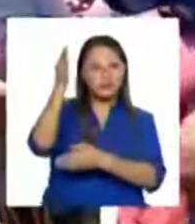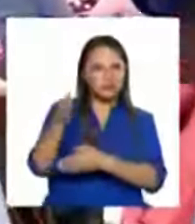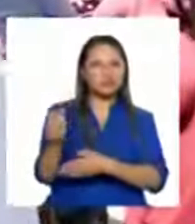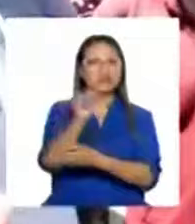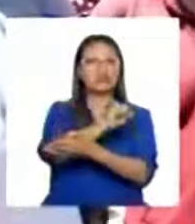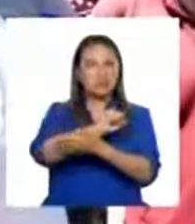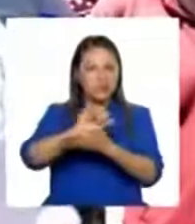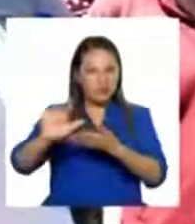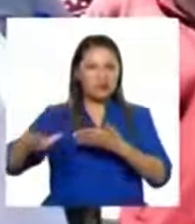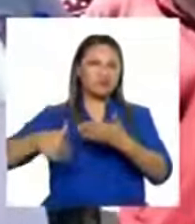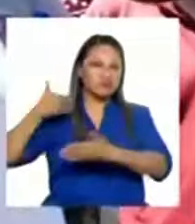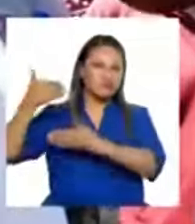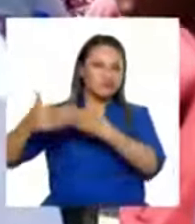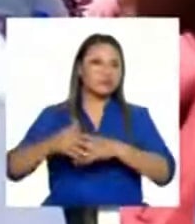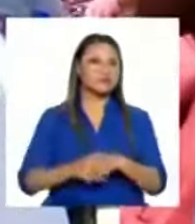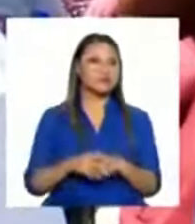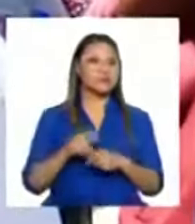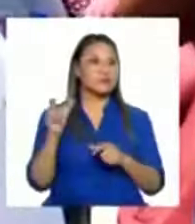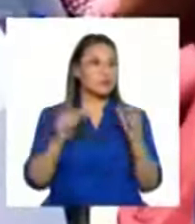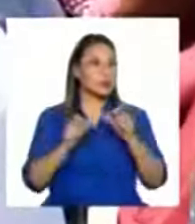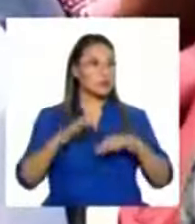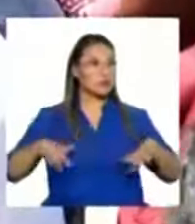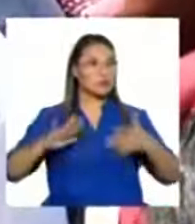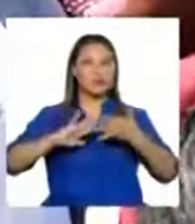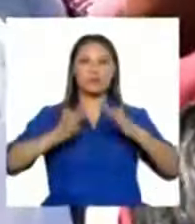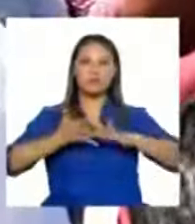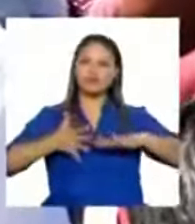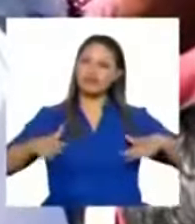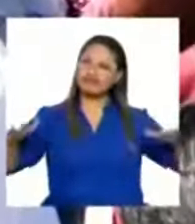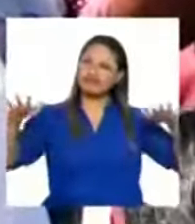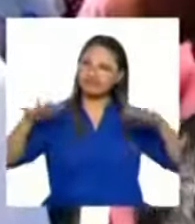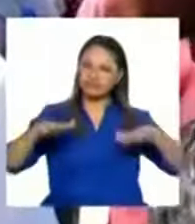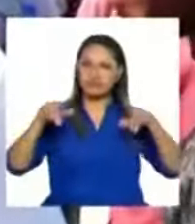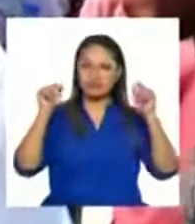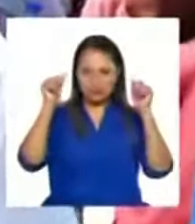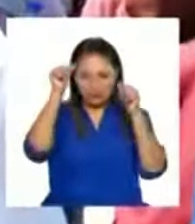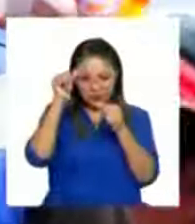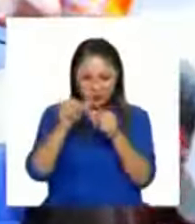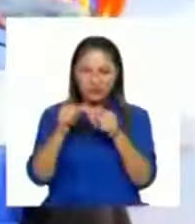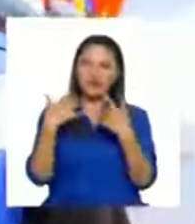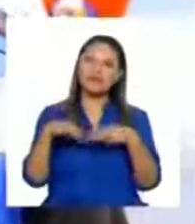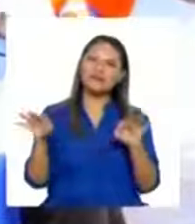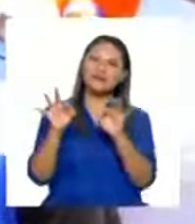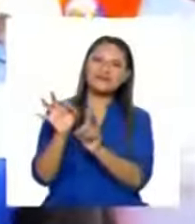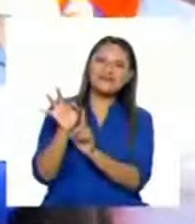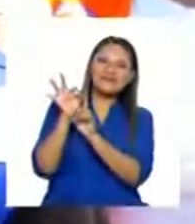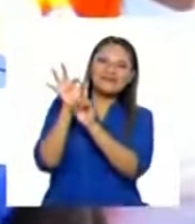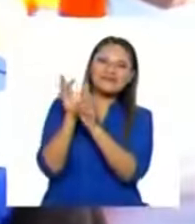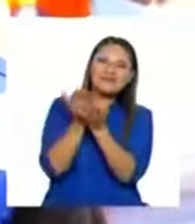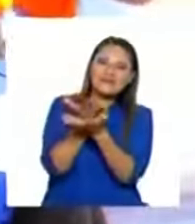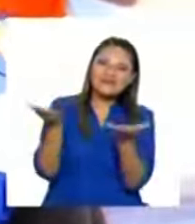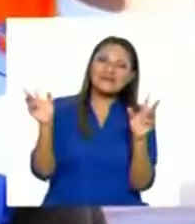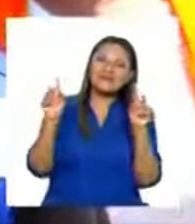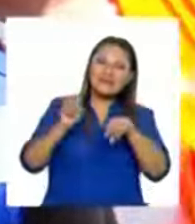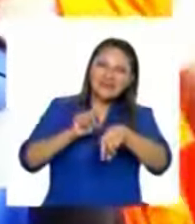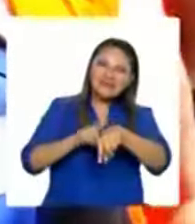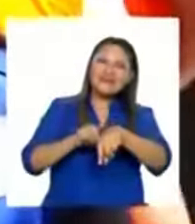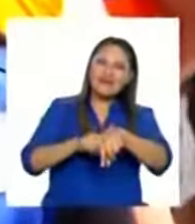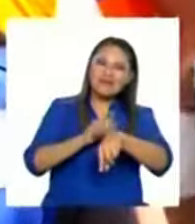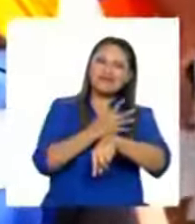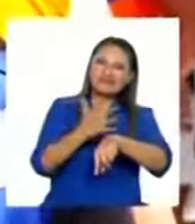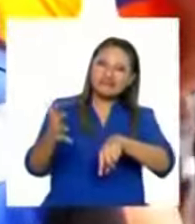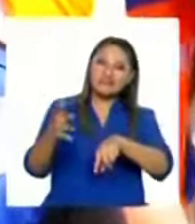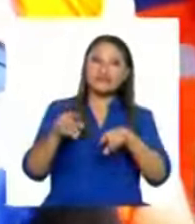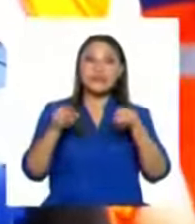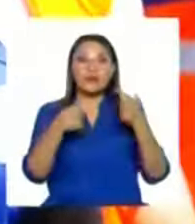La comunidad, la población se ha unido para recordar este momento tan especial, ¿no? Poner en valor y generar identidad